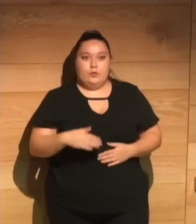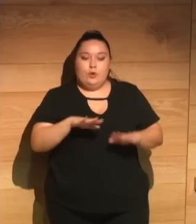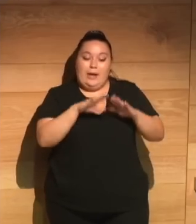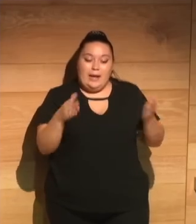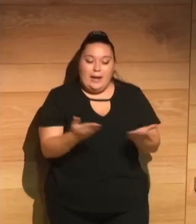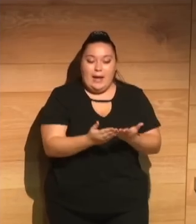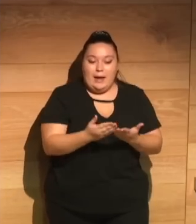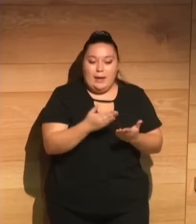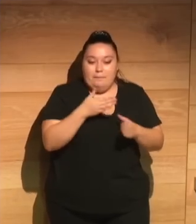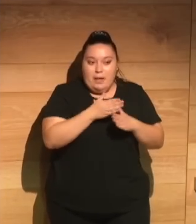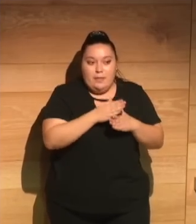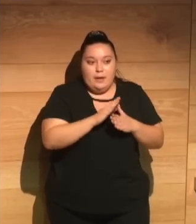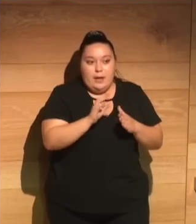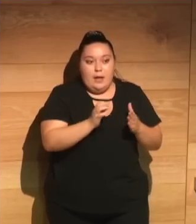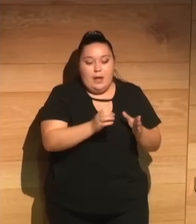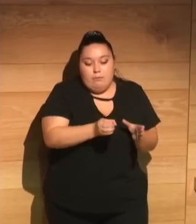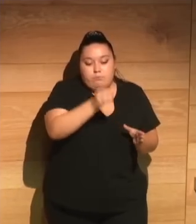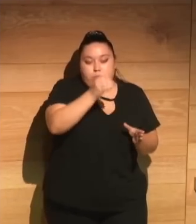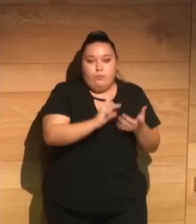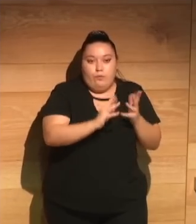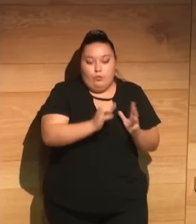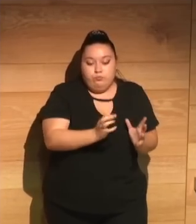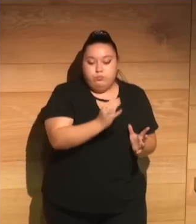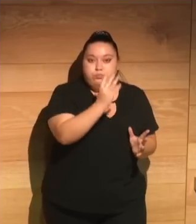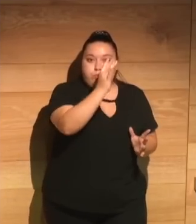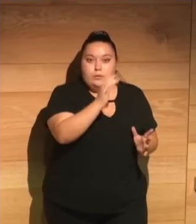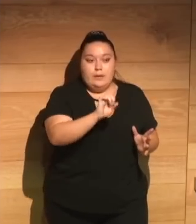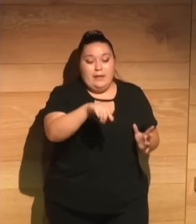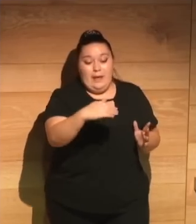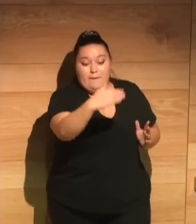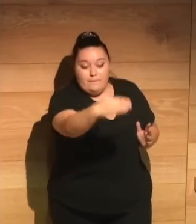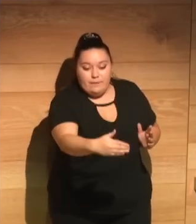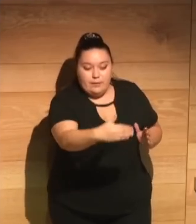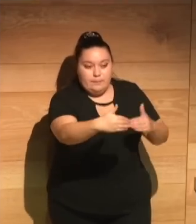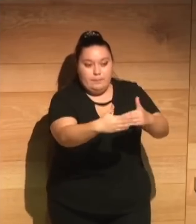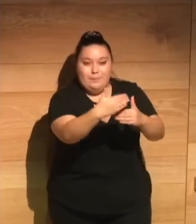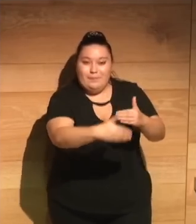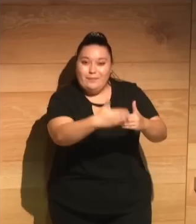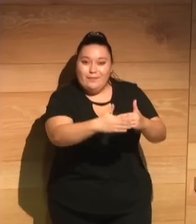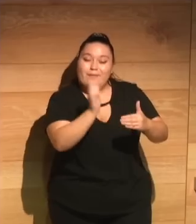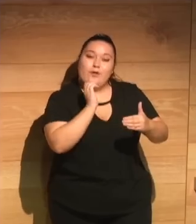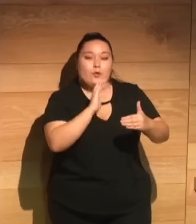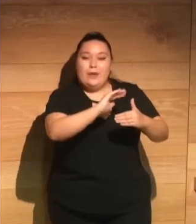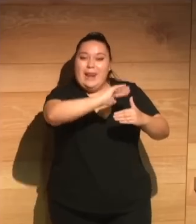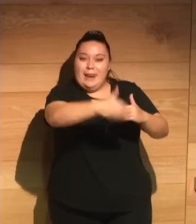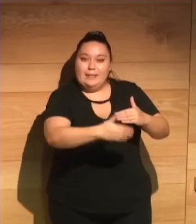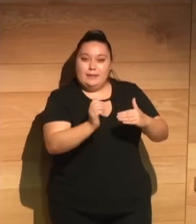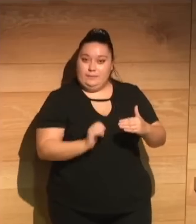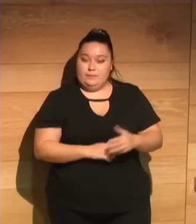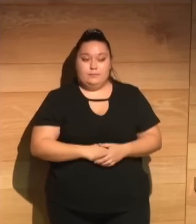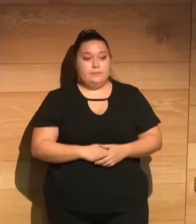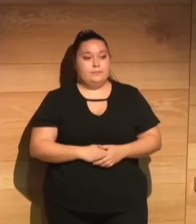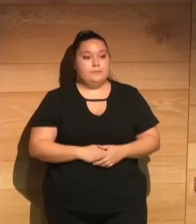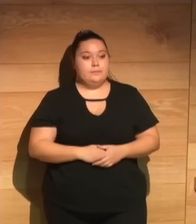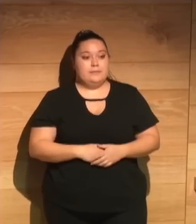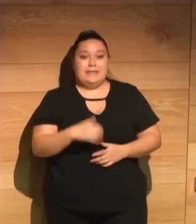de madera. Arriba una chimenea para que saliera el humo, evidentemente. Vale, y delante una lente. Y enfrente una lente para poder proyectar. En el fondo era un protoproyector. De